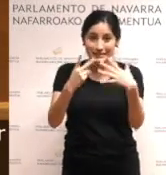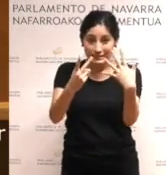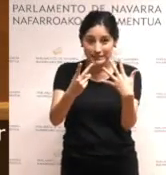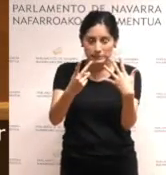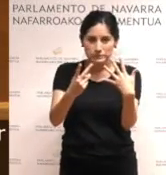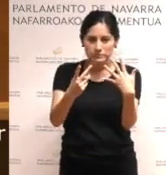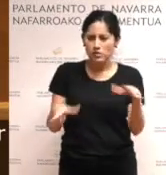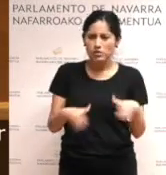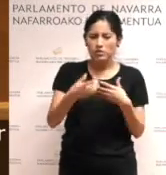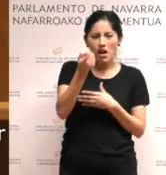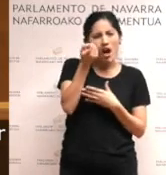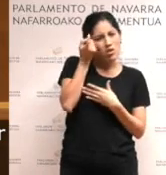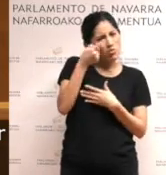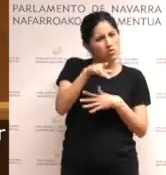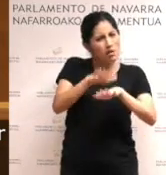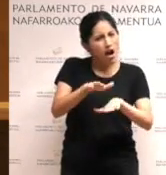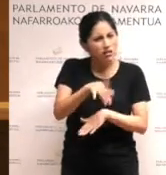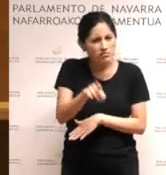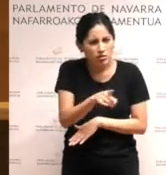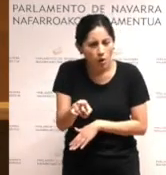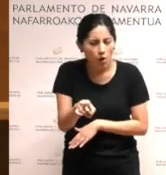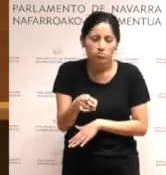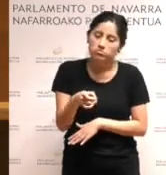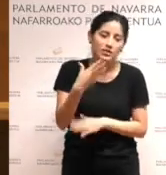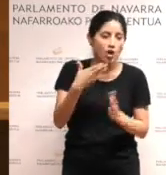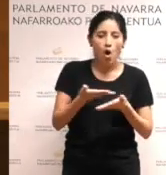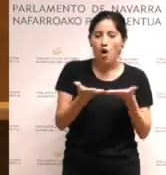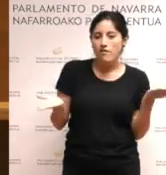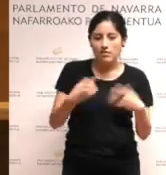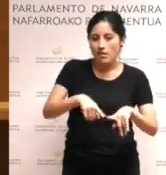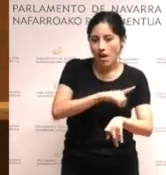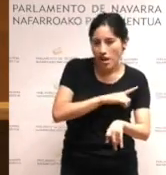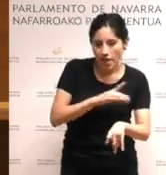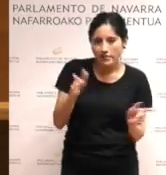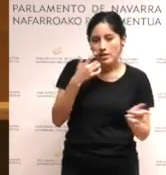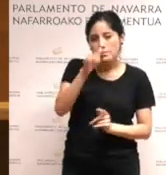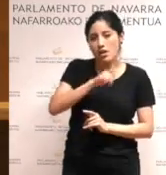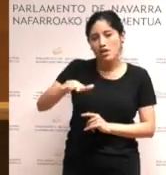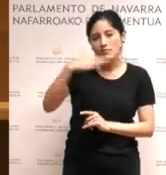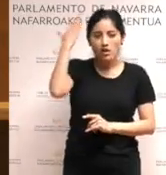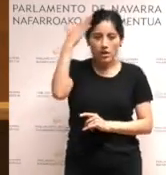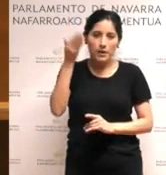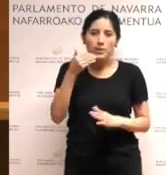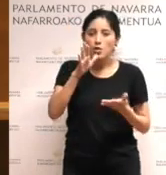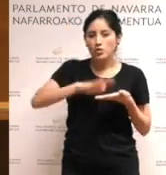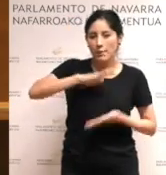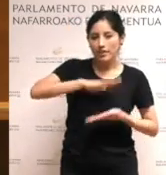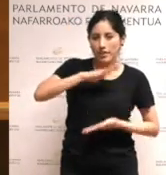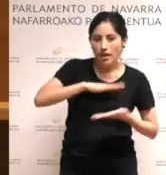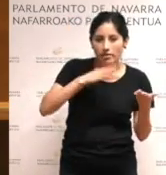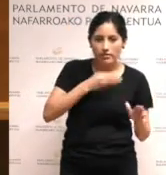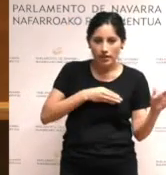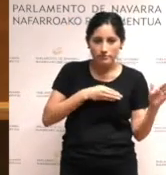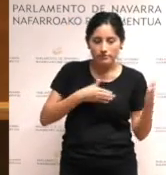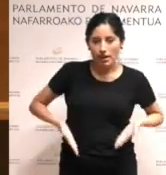fe en la capacidad, y en las intenciones reproductivas de los navarros y las navarras.